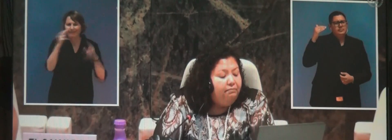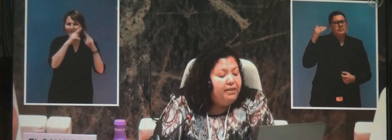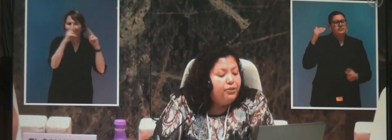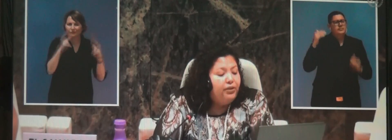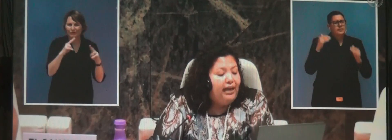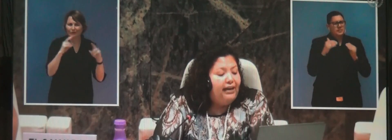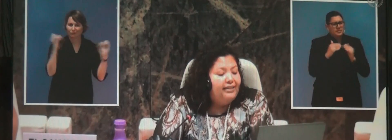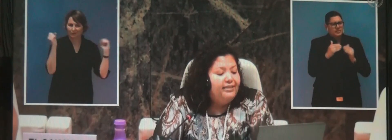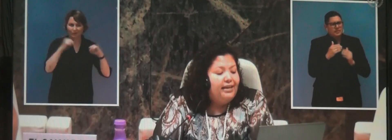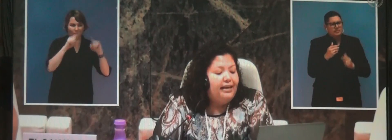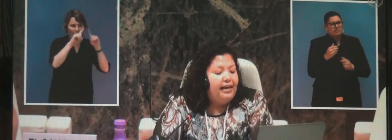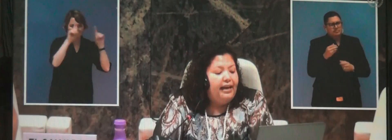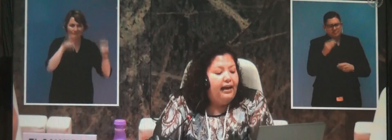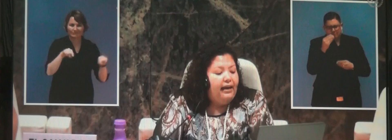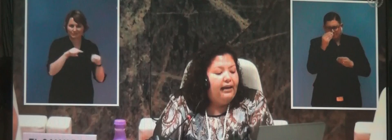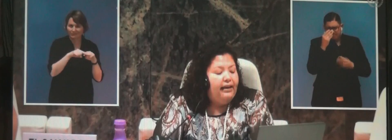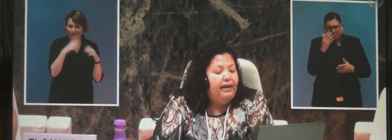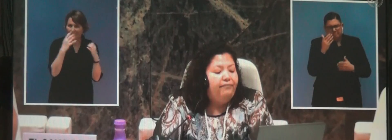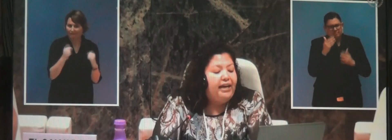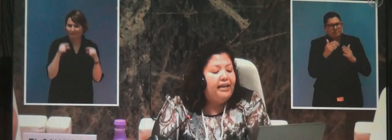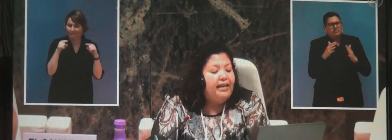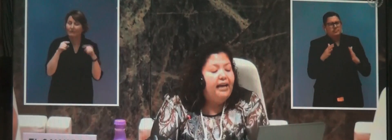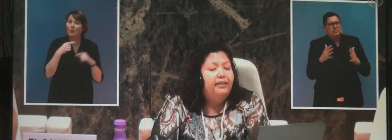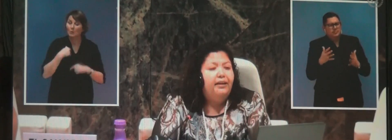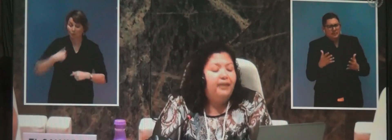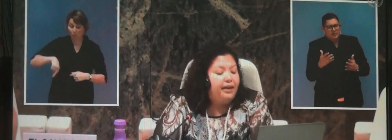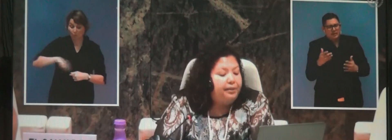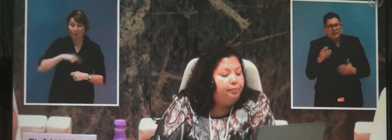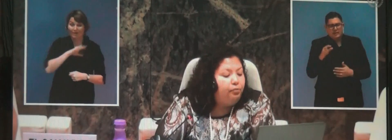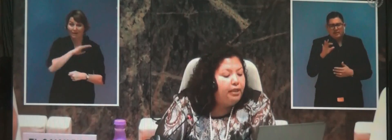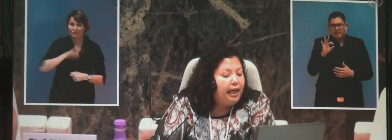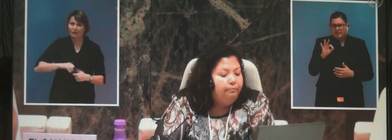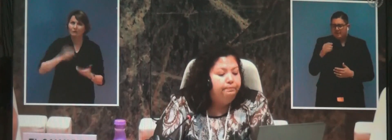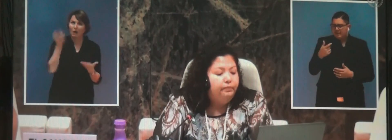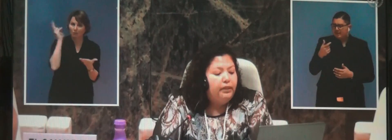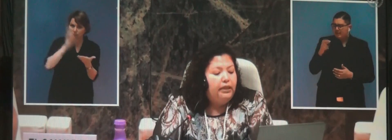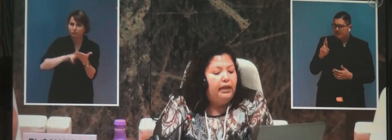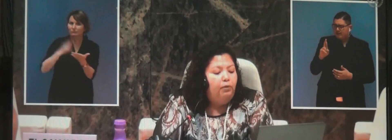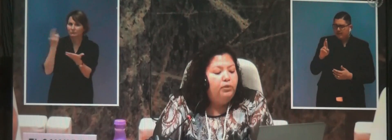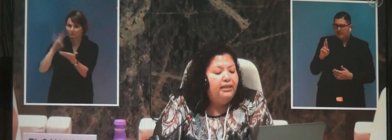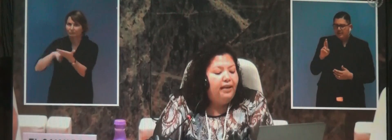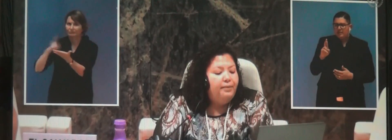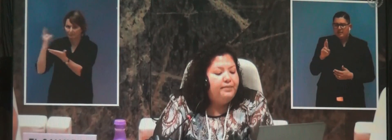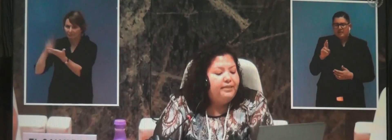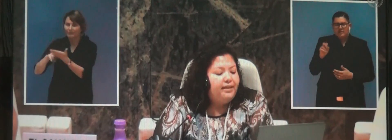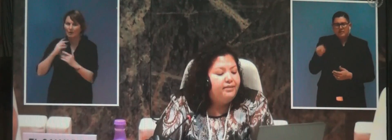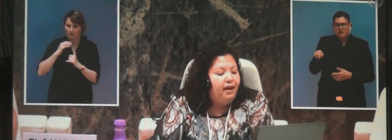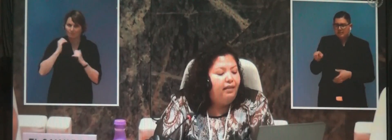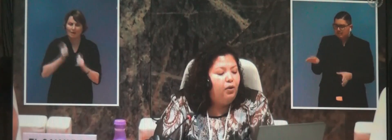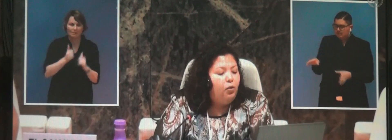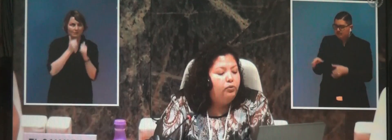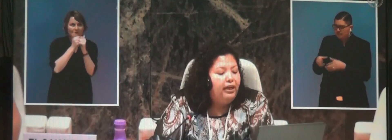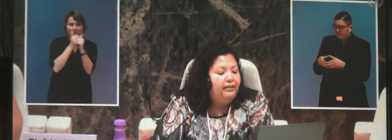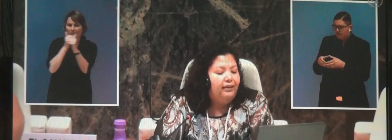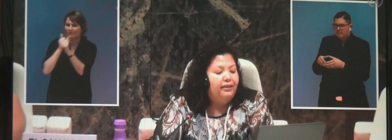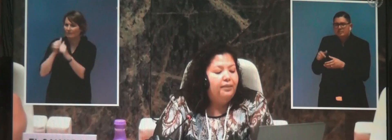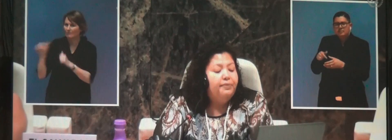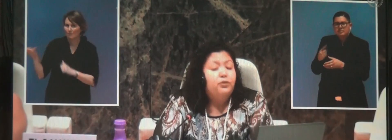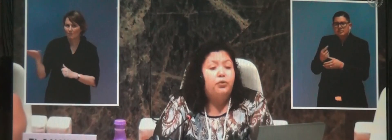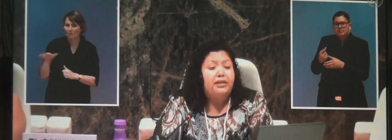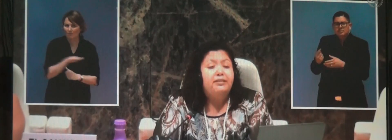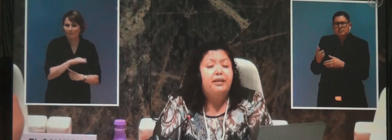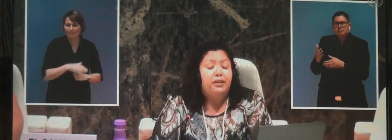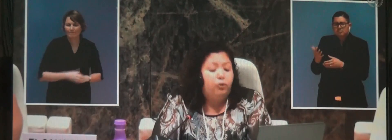también mencionar que se crea en la Fiscalía General de la República la Unidad Especializada contra la Trata